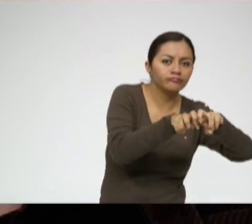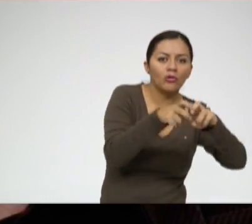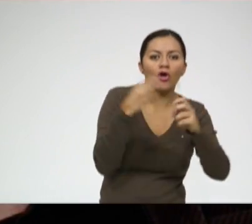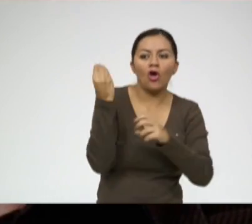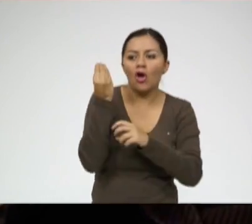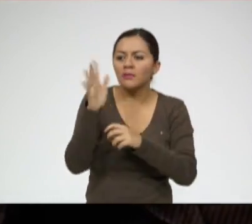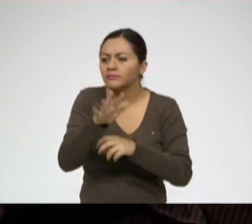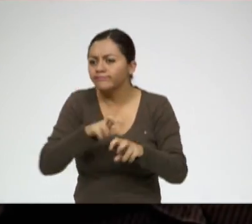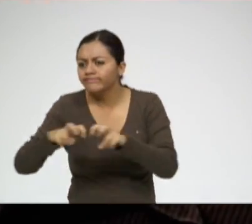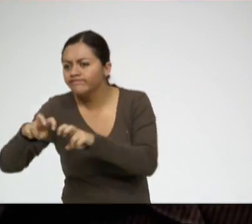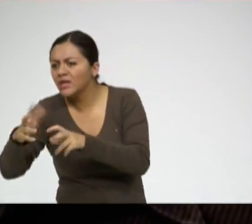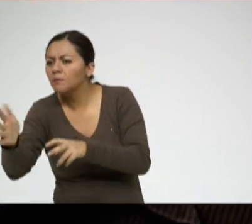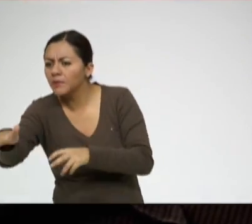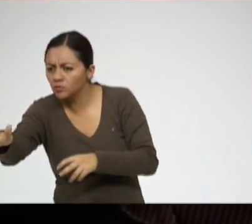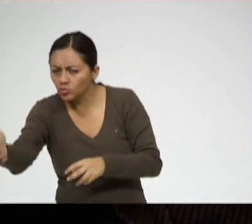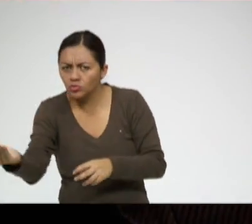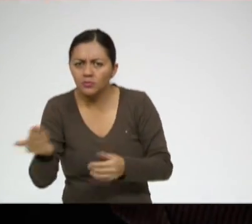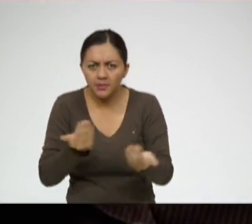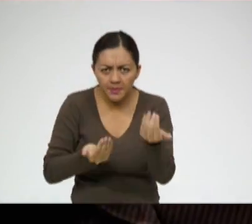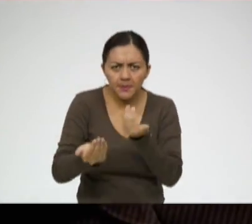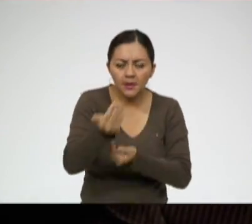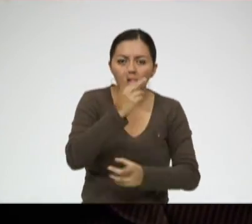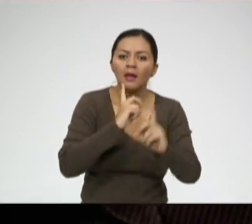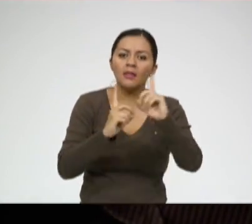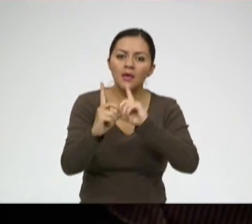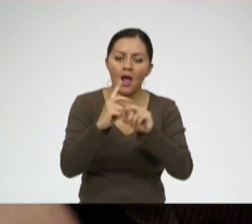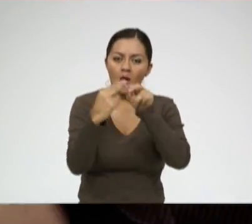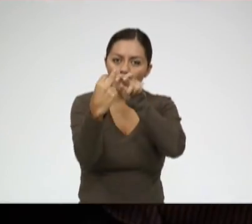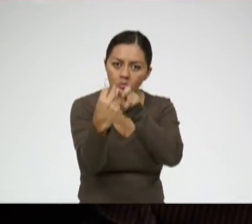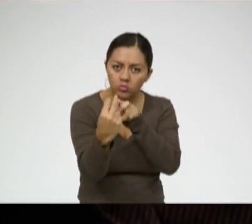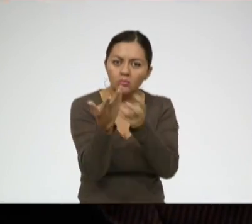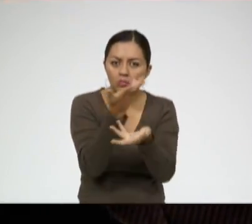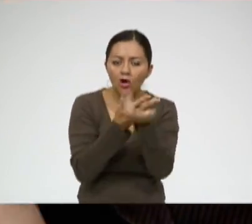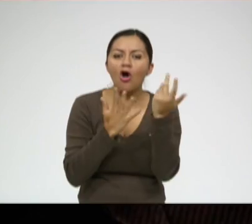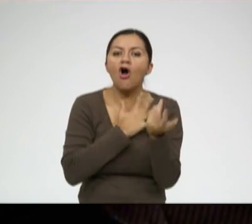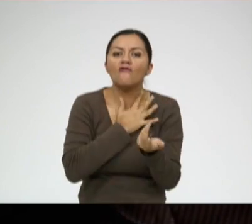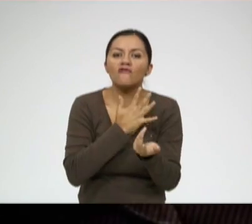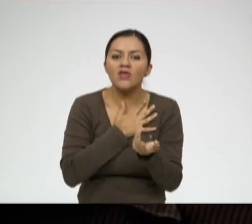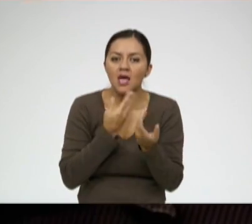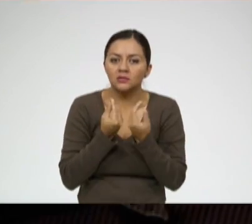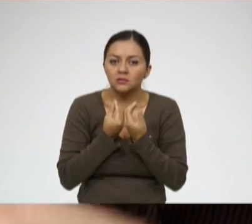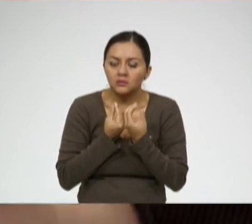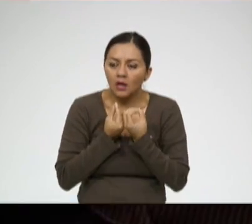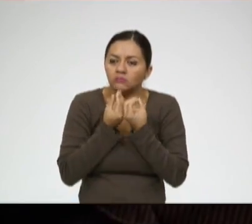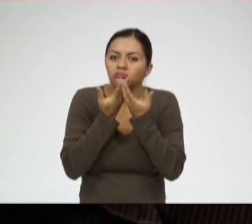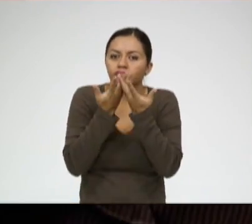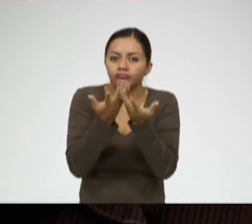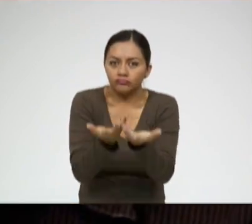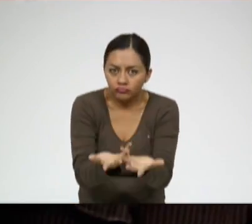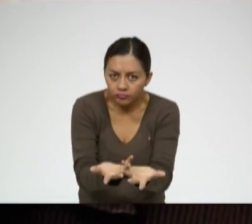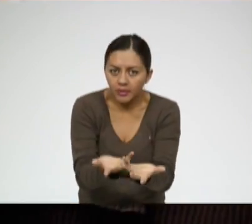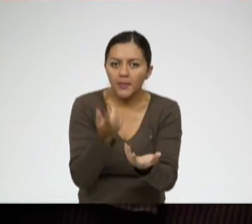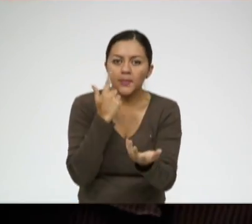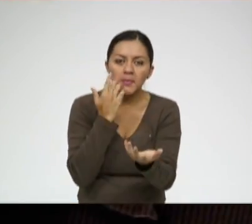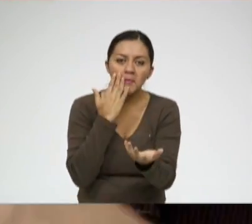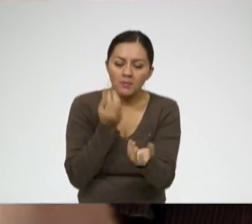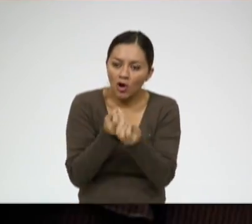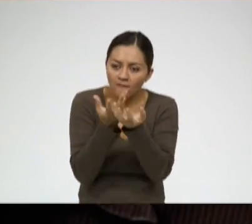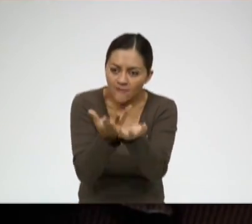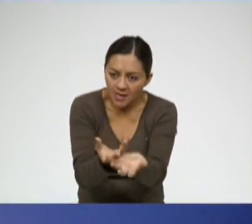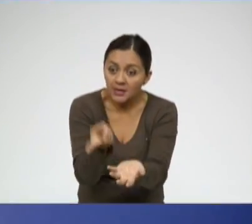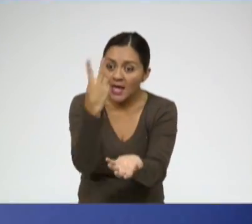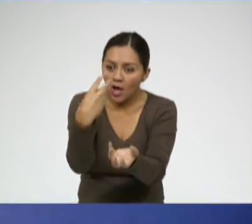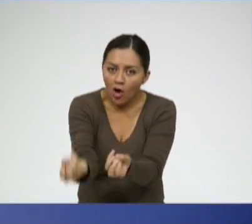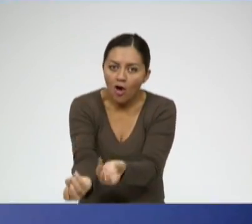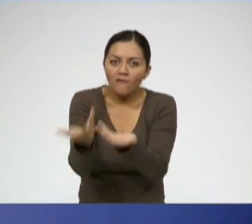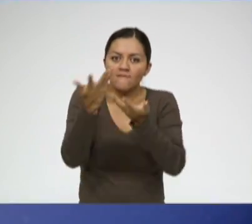adolescente, el joven, y poder dialogar con ellos, ¿no? O sea, darle confianza, dialogar, entregarle lo que más puedan en